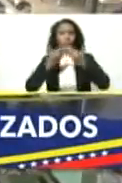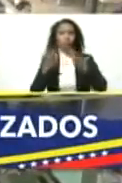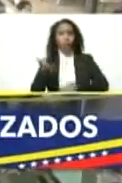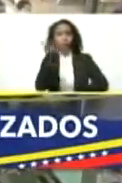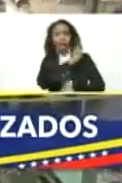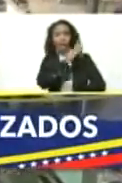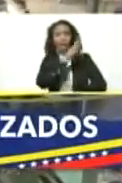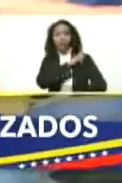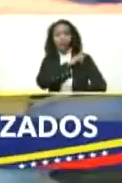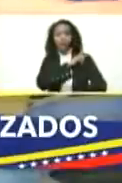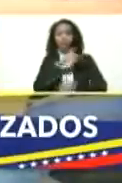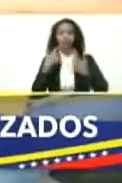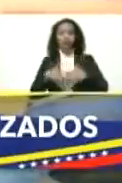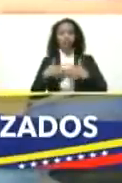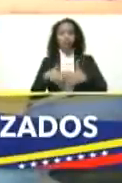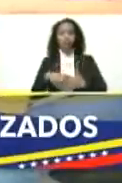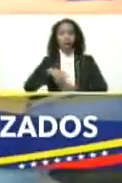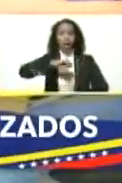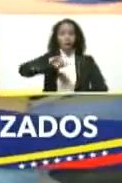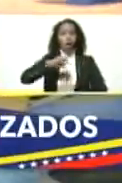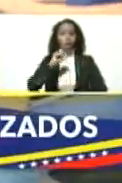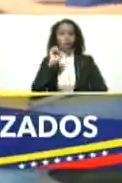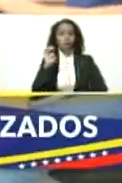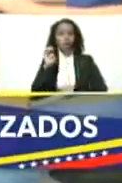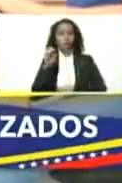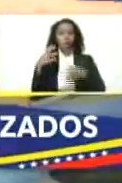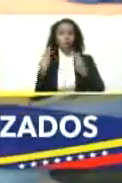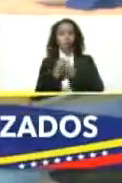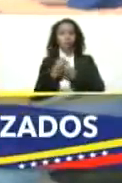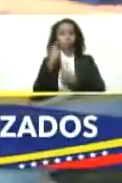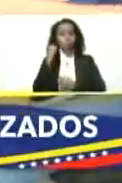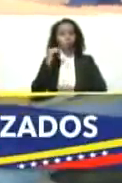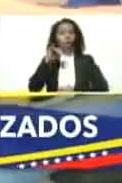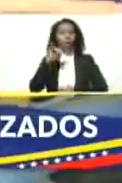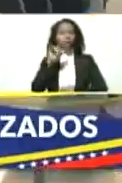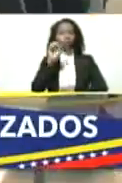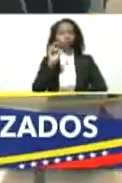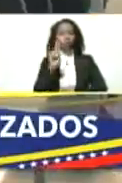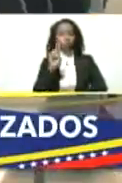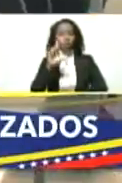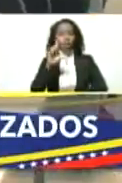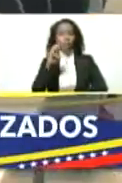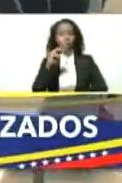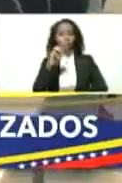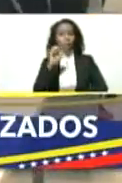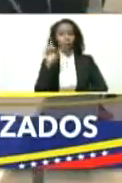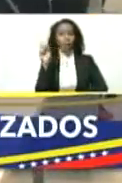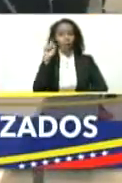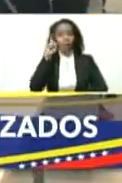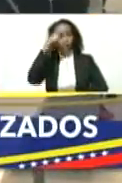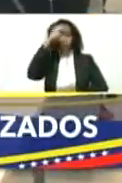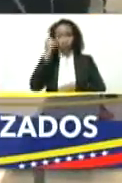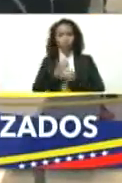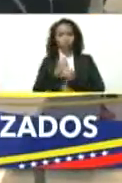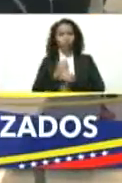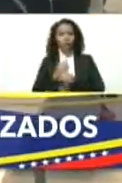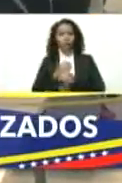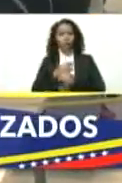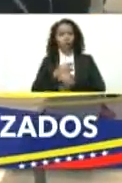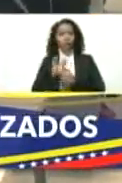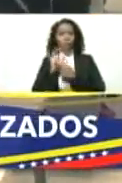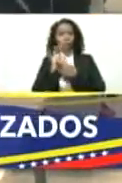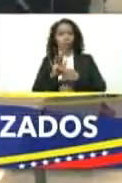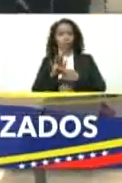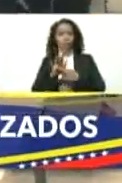de la planta, José Galea, y nuestra compañera Yulimar Pineda, trabajadora, representante de la fuerza laboral